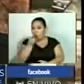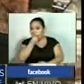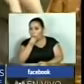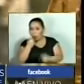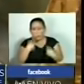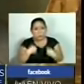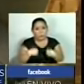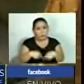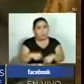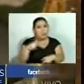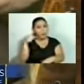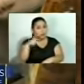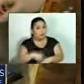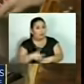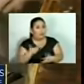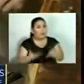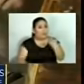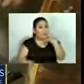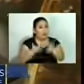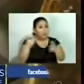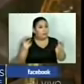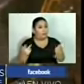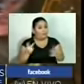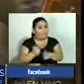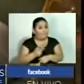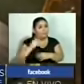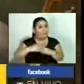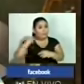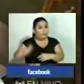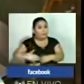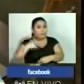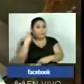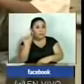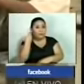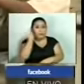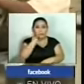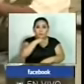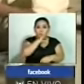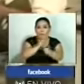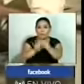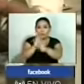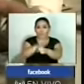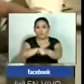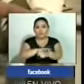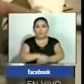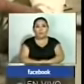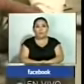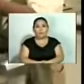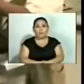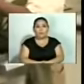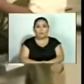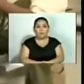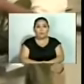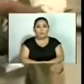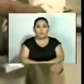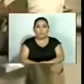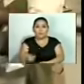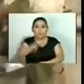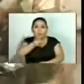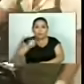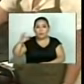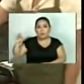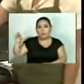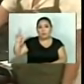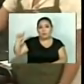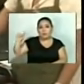aguda, situación que podría volverse más difícil después de la pandemia del COVID-19. Christopher